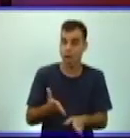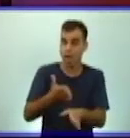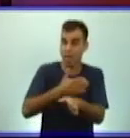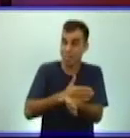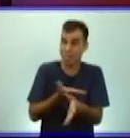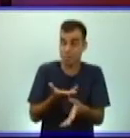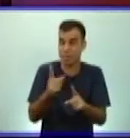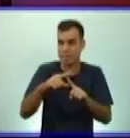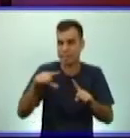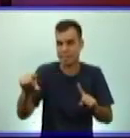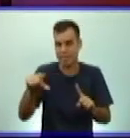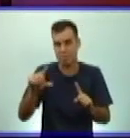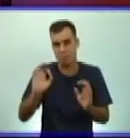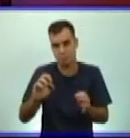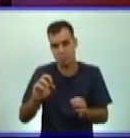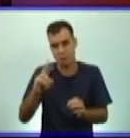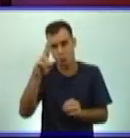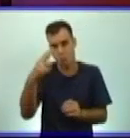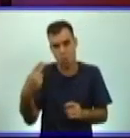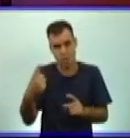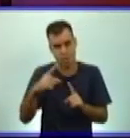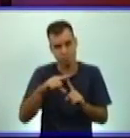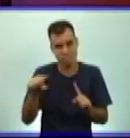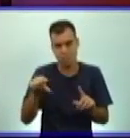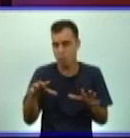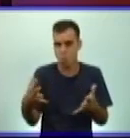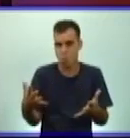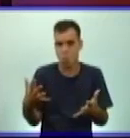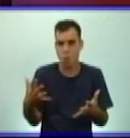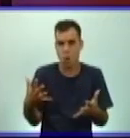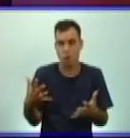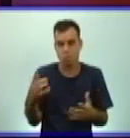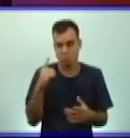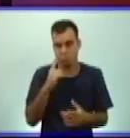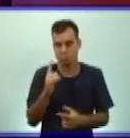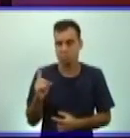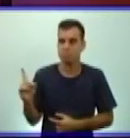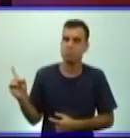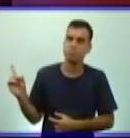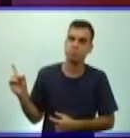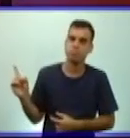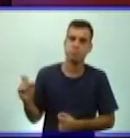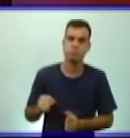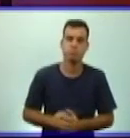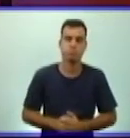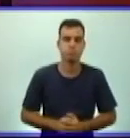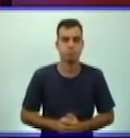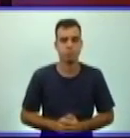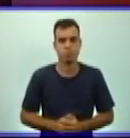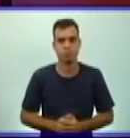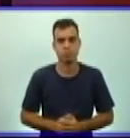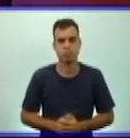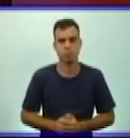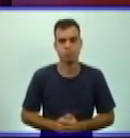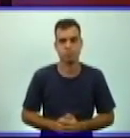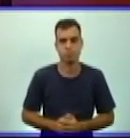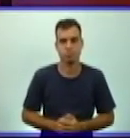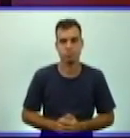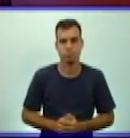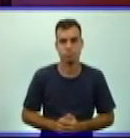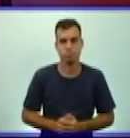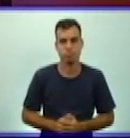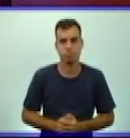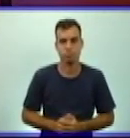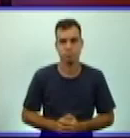del tema de la unidad o el título de la unidad y el tema de nuestro encuentro. Sin más, le presento entonces en la próxima diapositiva el